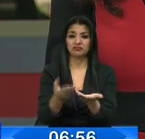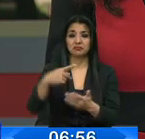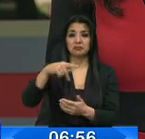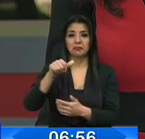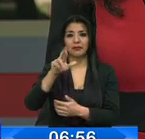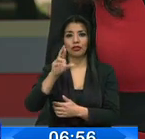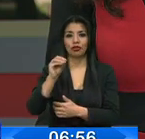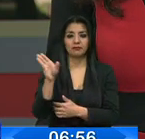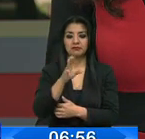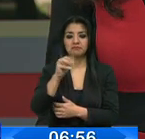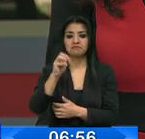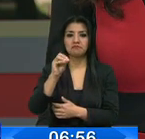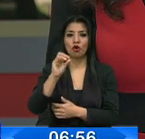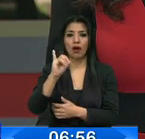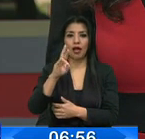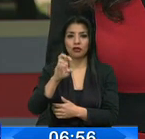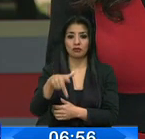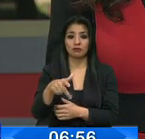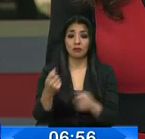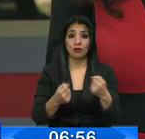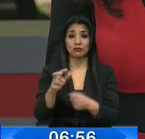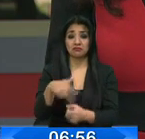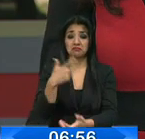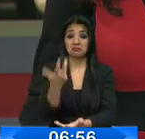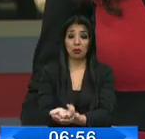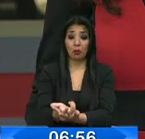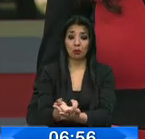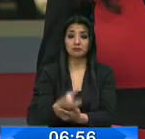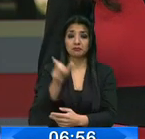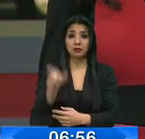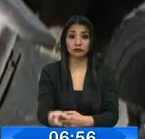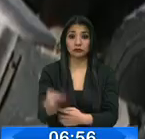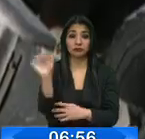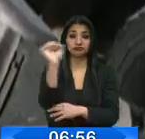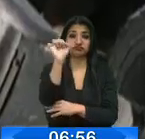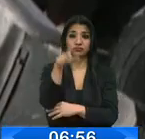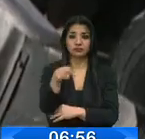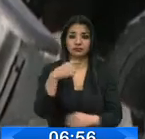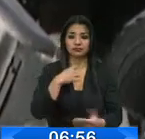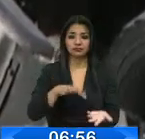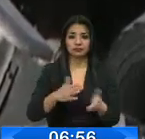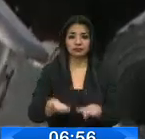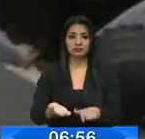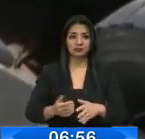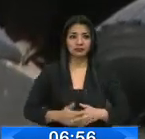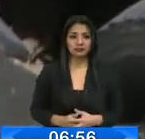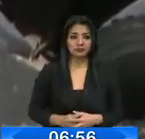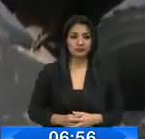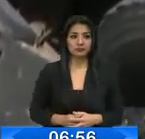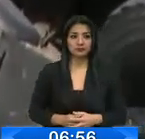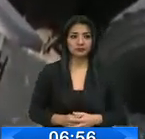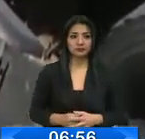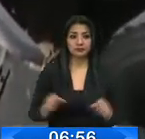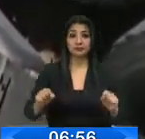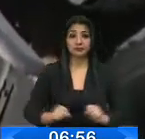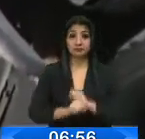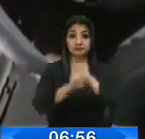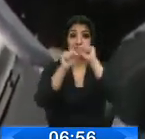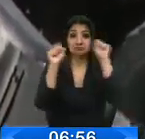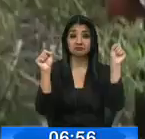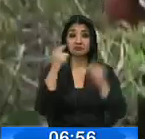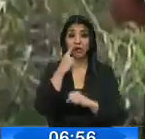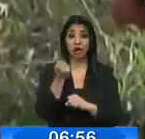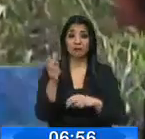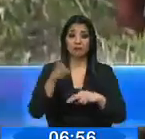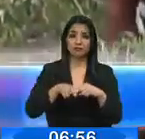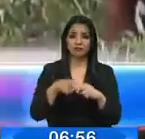del volcamiento del automotor. Su conductor murió. A escasas horas del amanecer, un hombre que conducía un